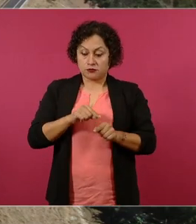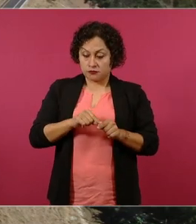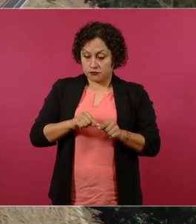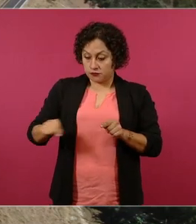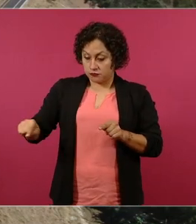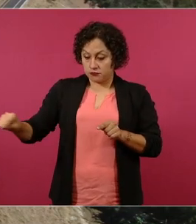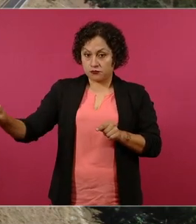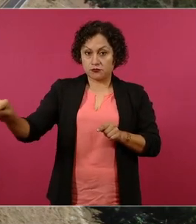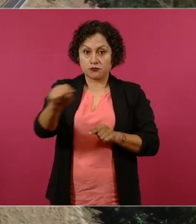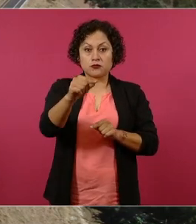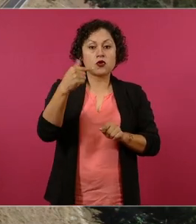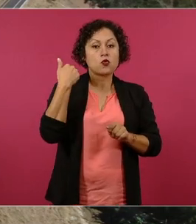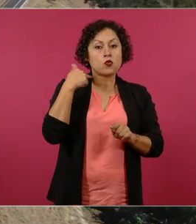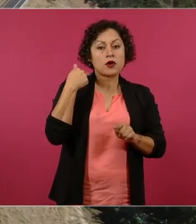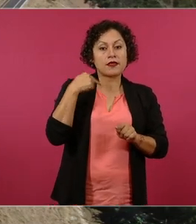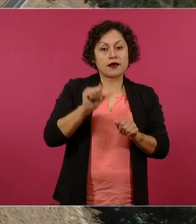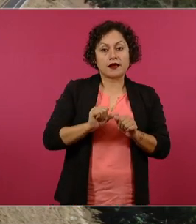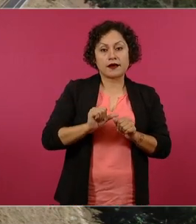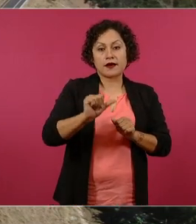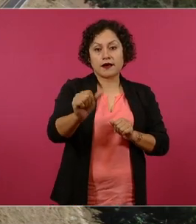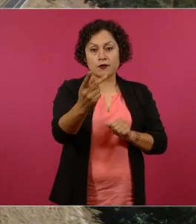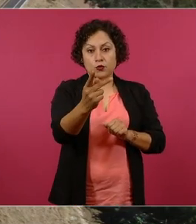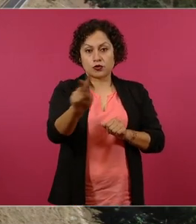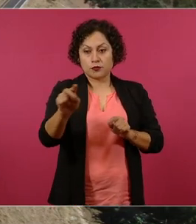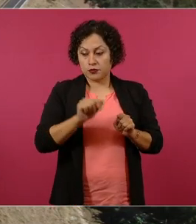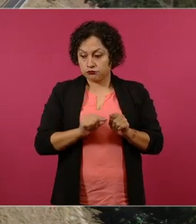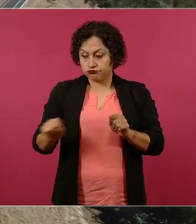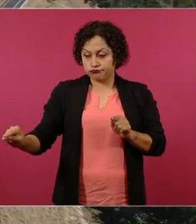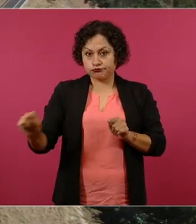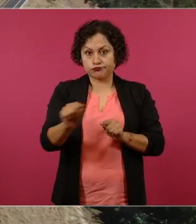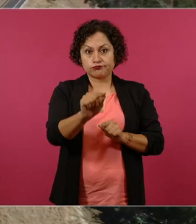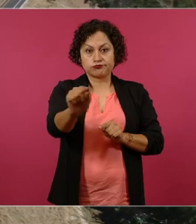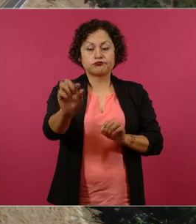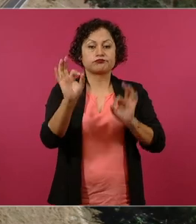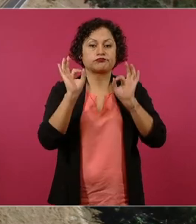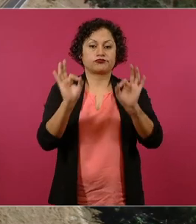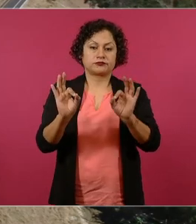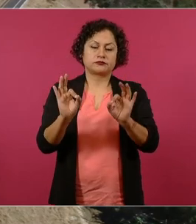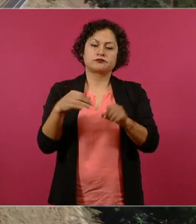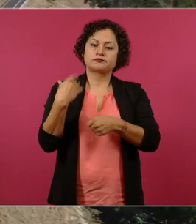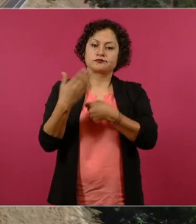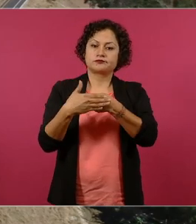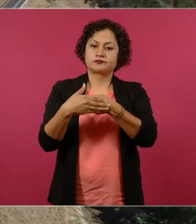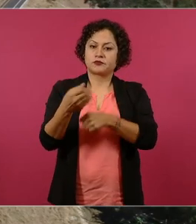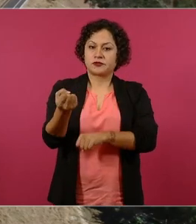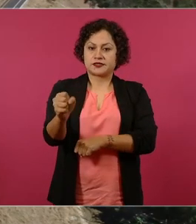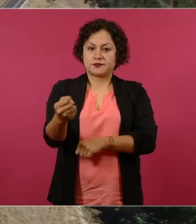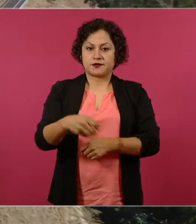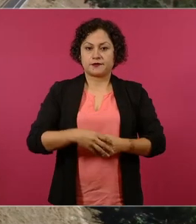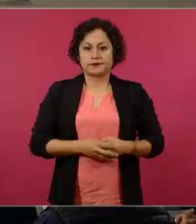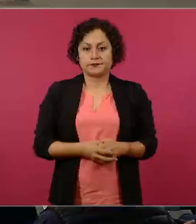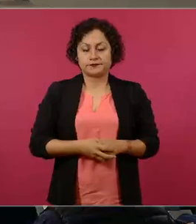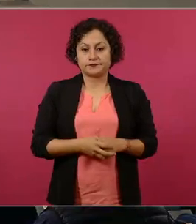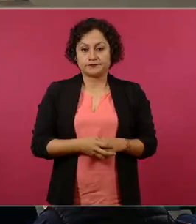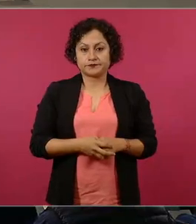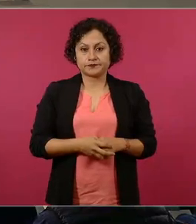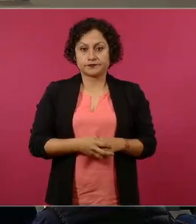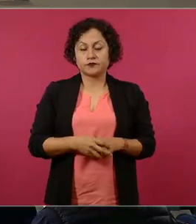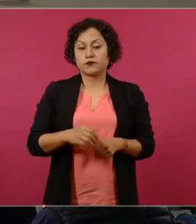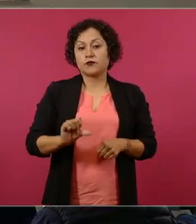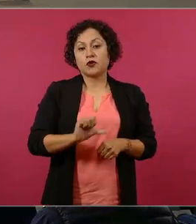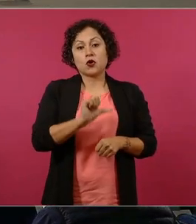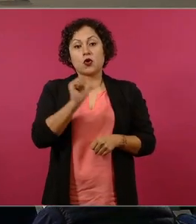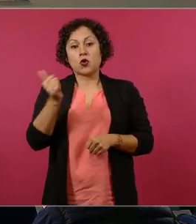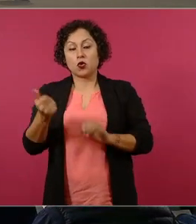Guadalajara eh Vallarta en septiembre de este año la siguiente autopista que